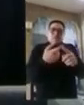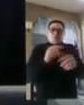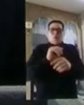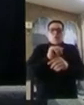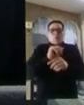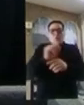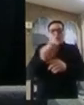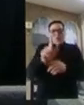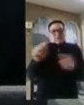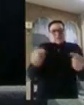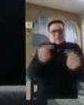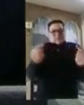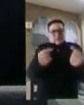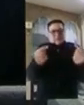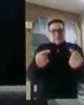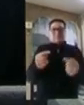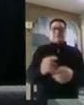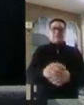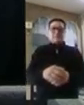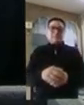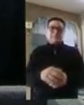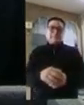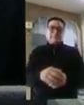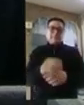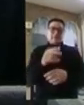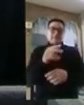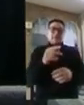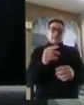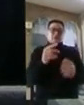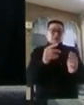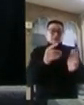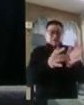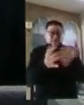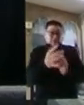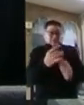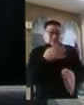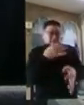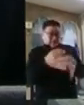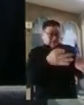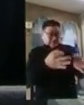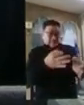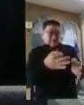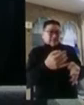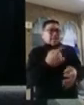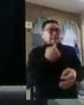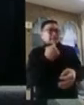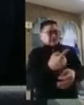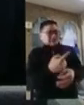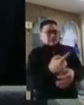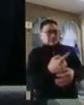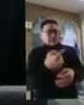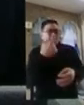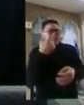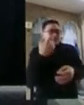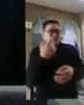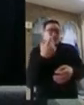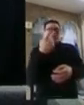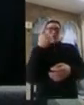punto donde le dice a Nicodemo, porque de tal manera amó Dios al